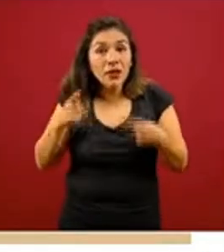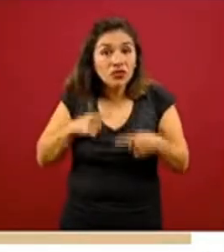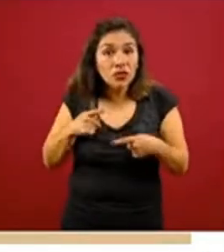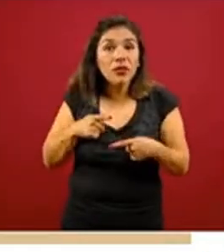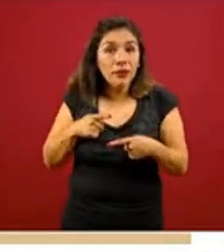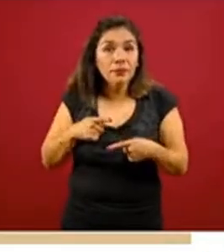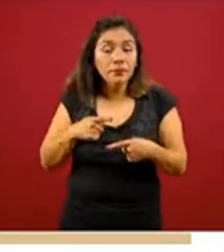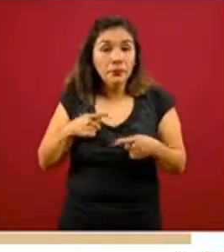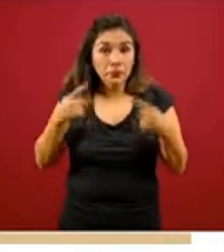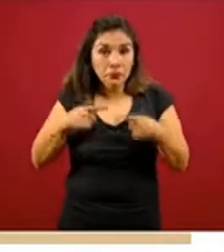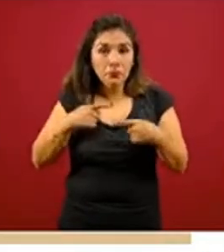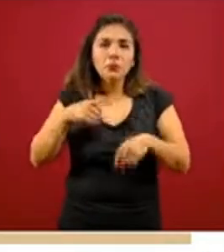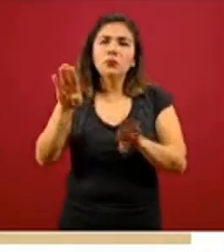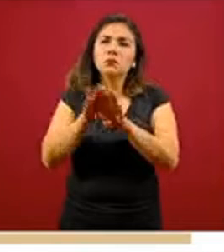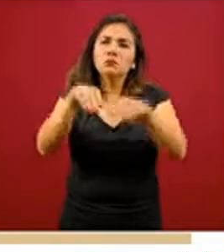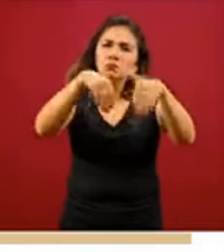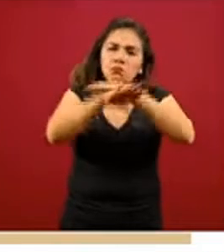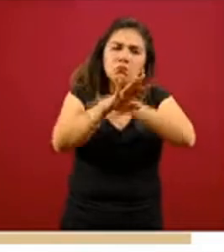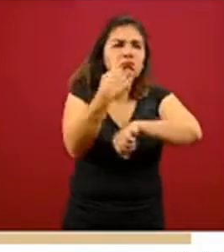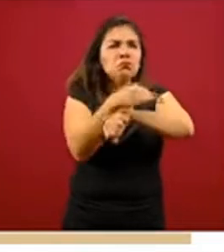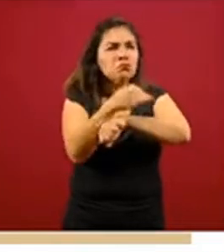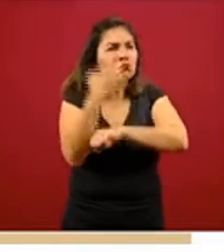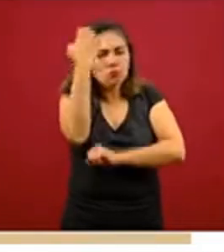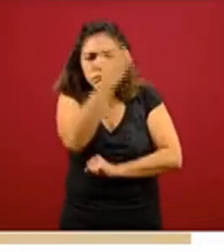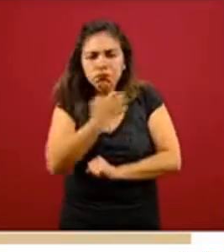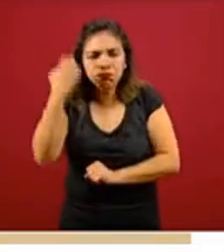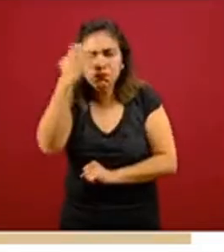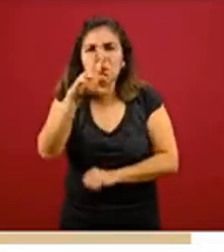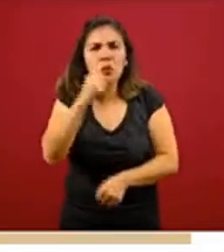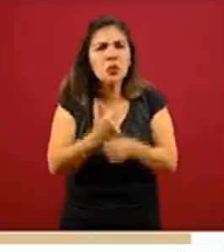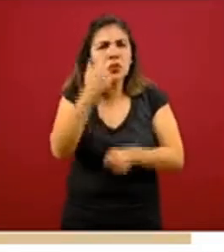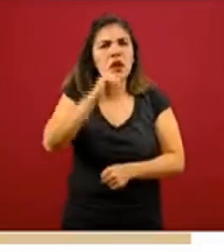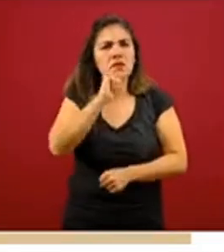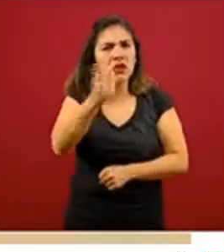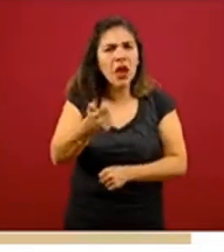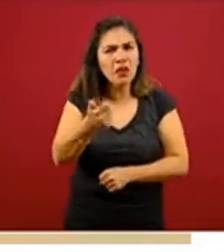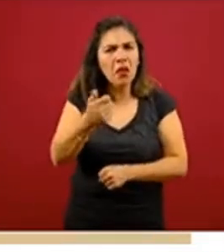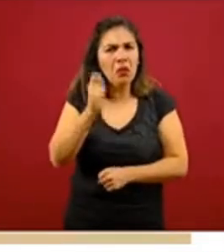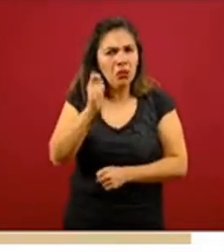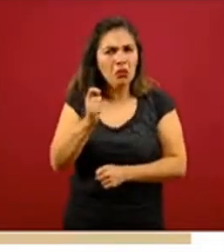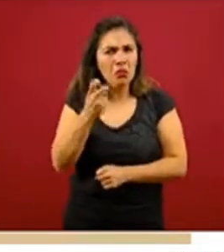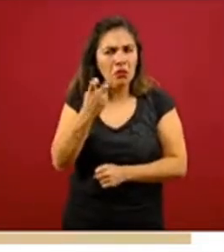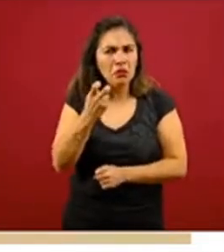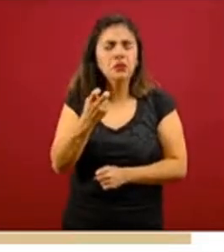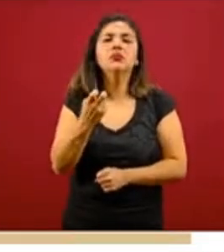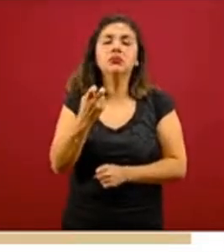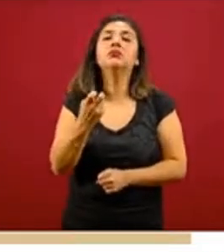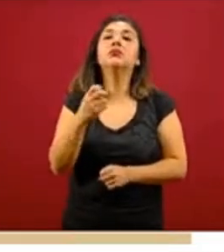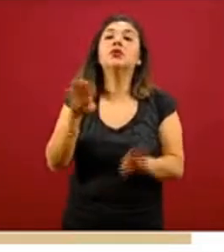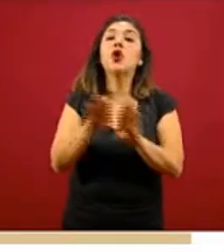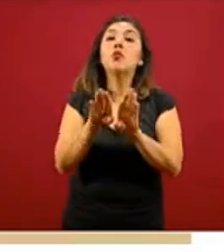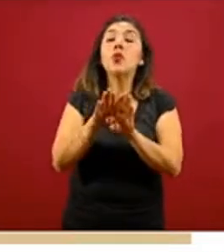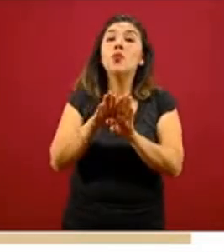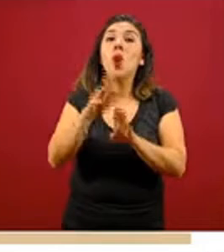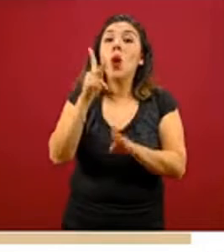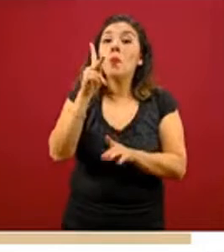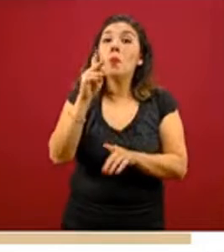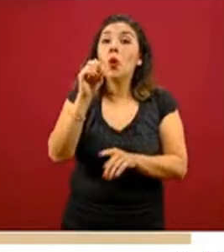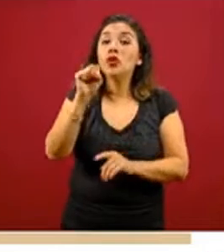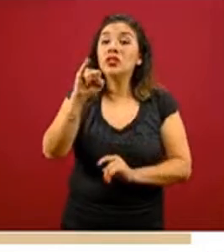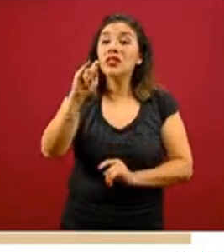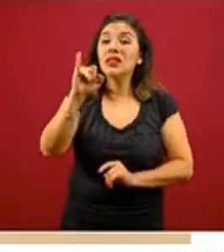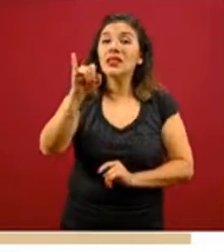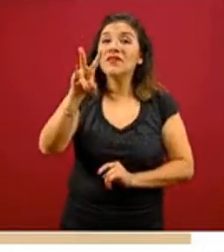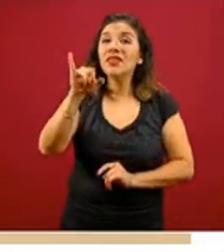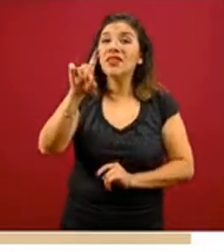Los pacientes ambulatorios son los que han tenido la menor positividad, y digamos que la positividad acumulada, o sea,